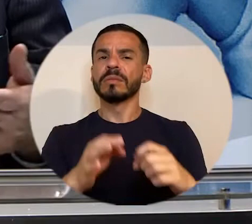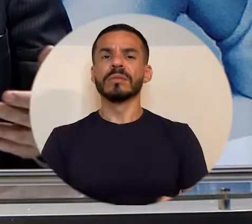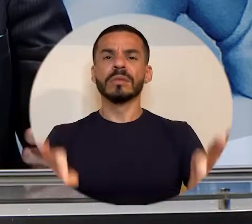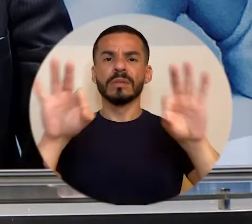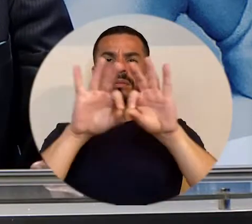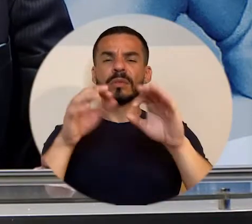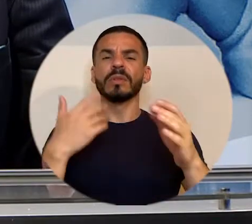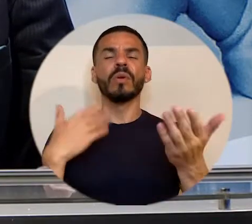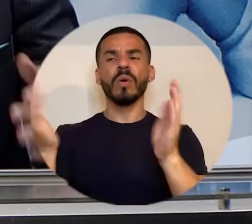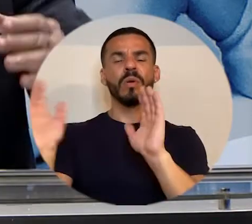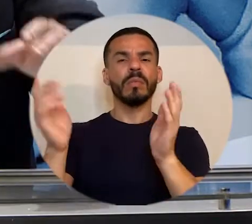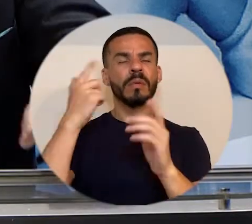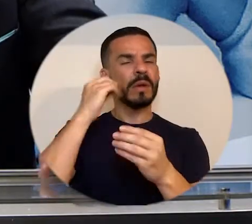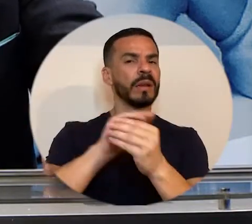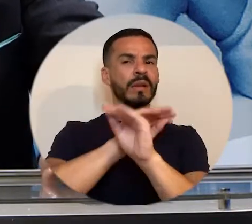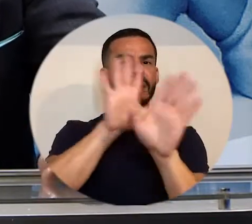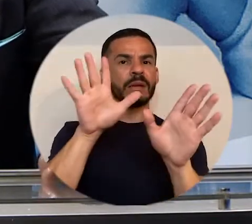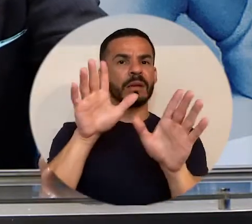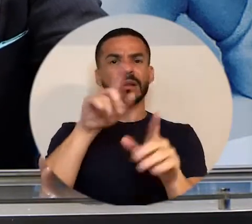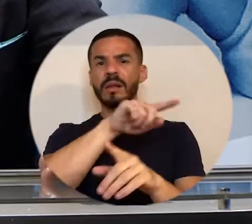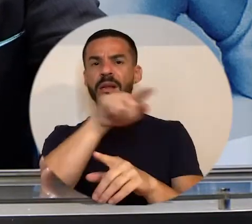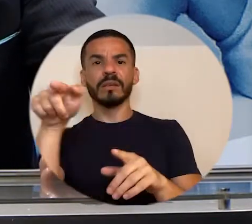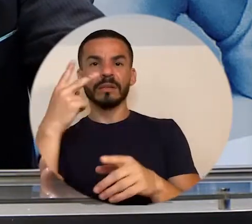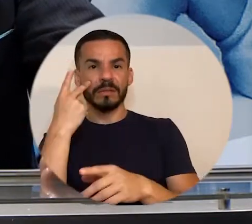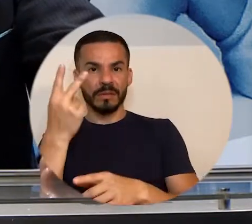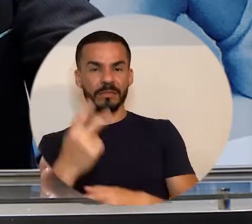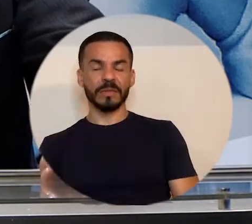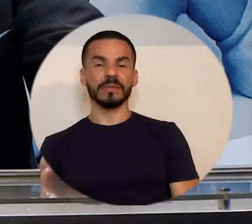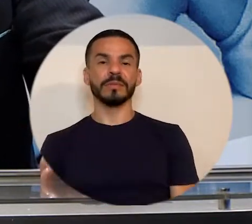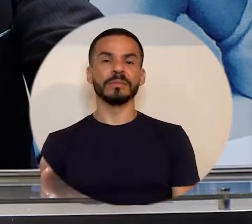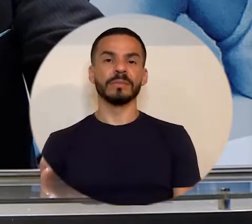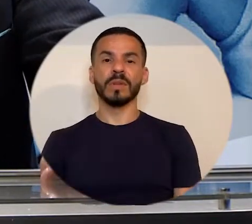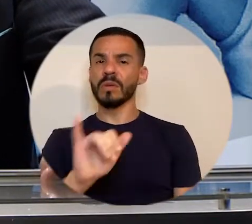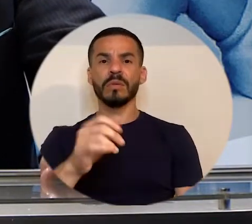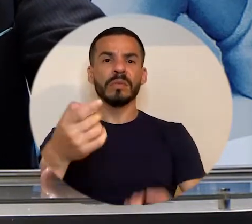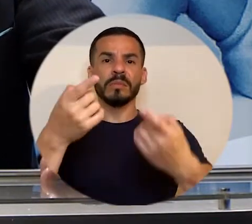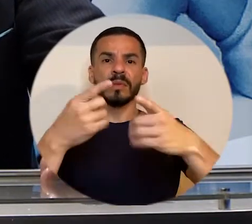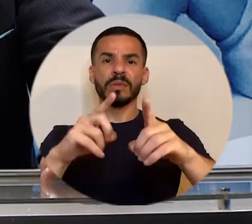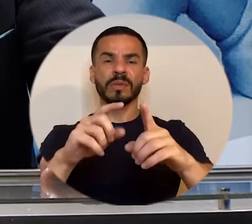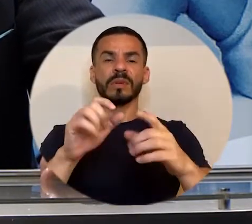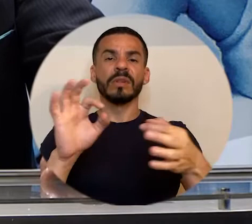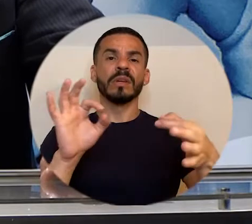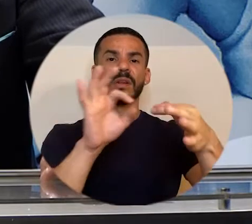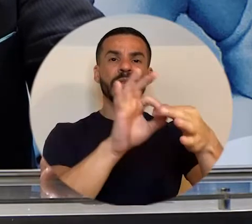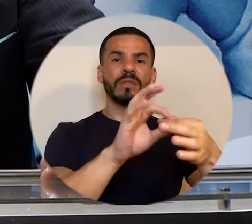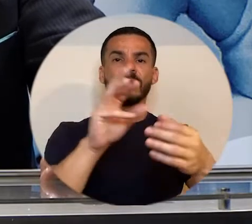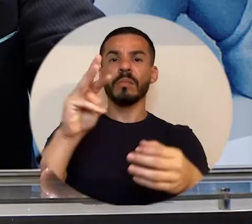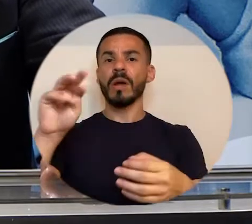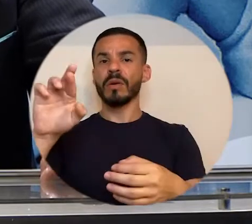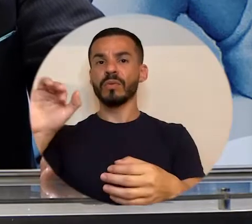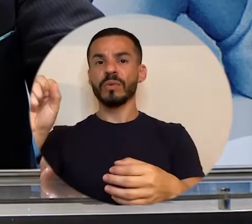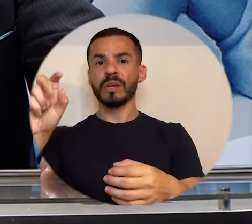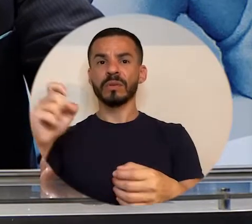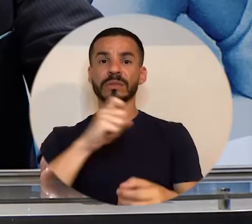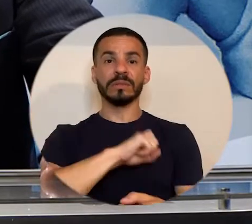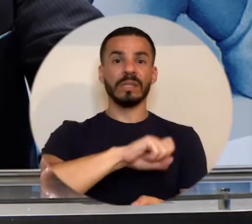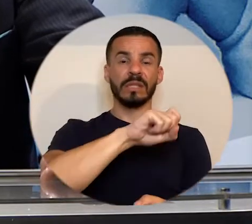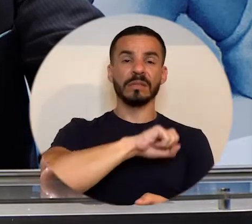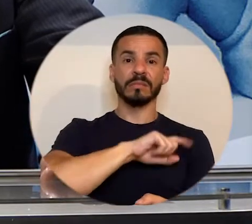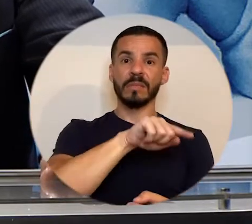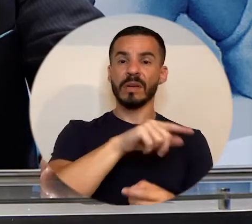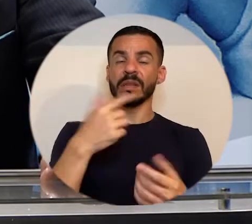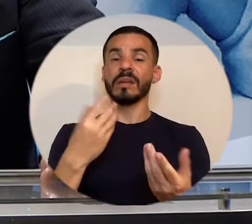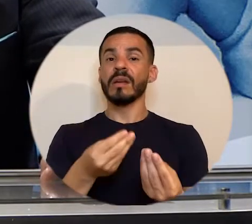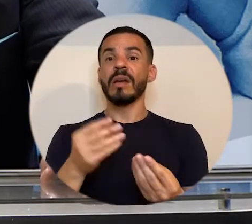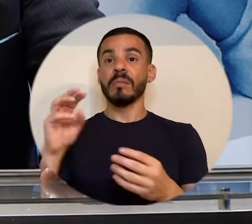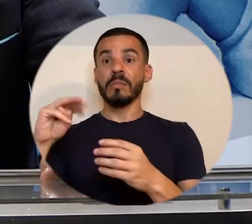factor primordial. Y hago una analogía para que le quede claro a los distinguidos televidentes. Lo mismo sucede en la relación Marruecos-España, que